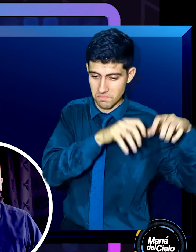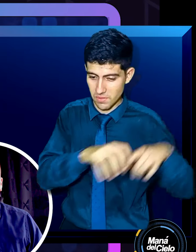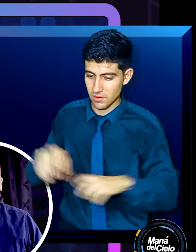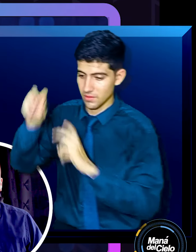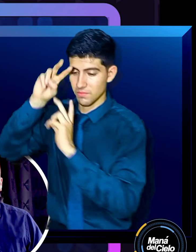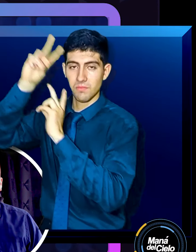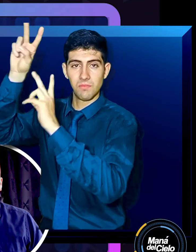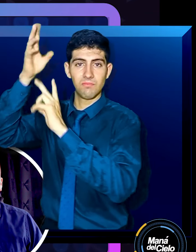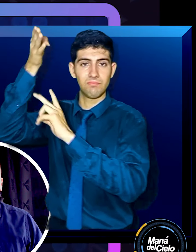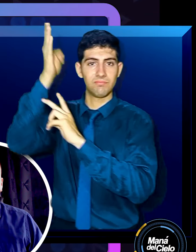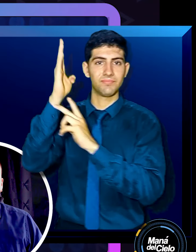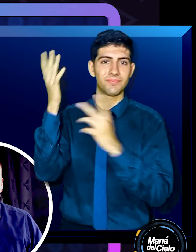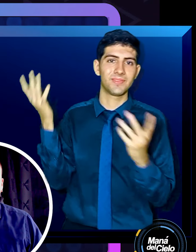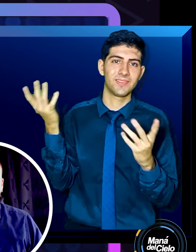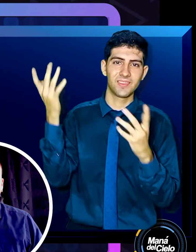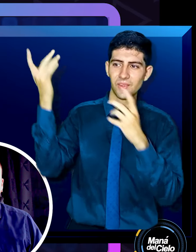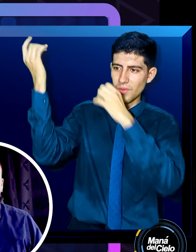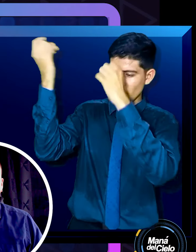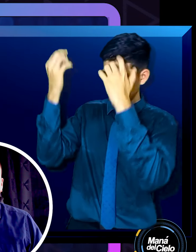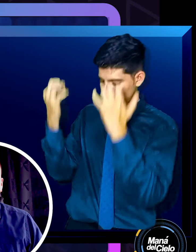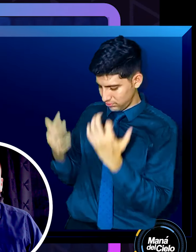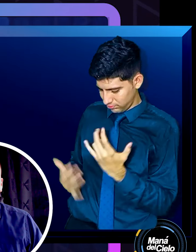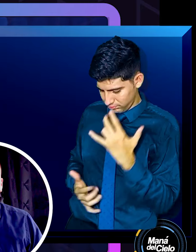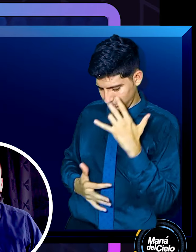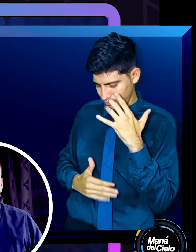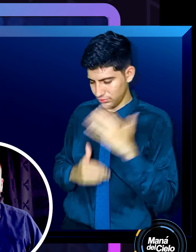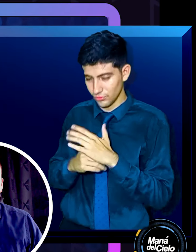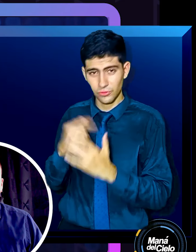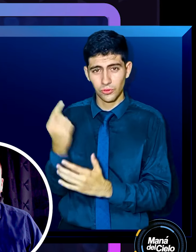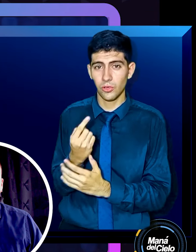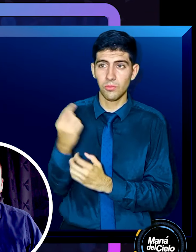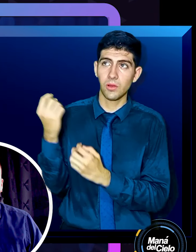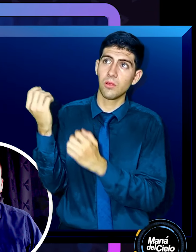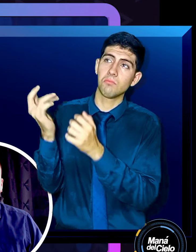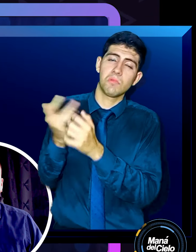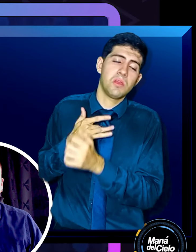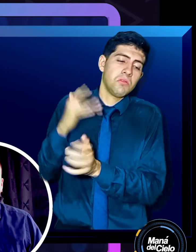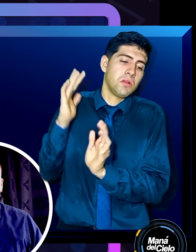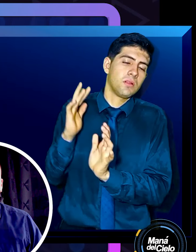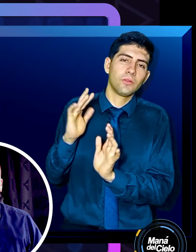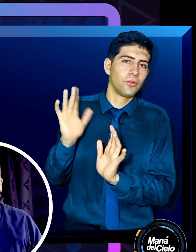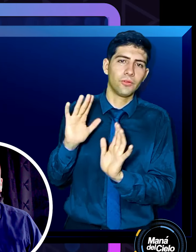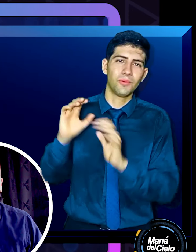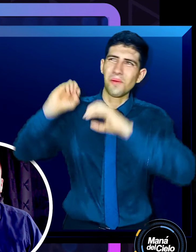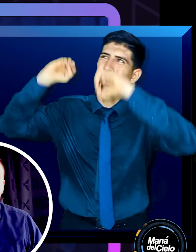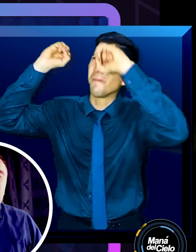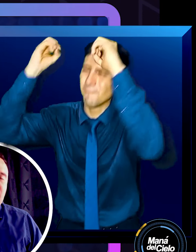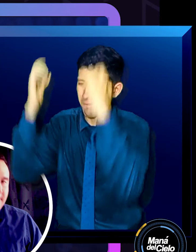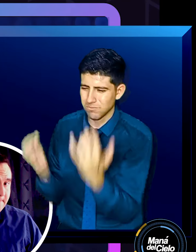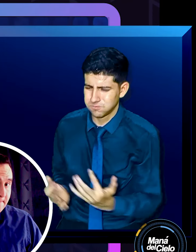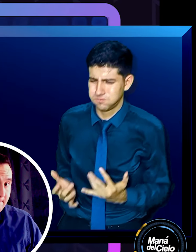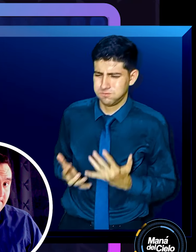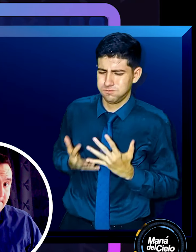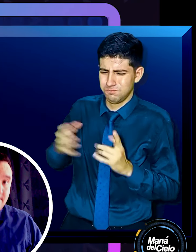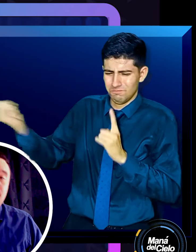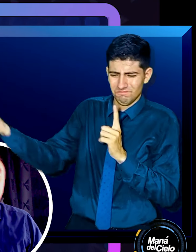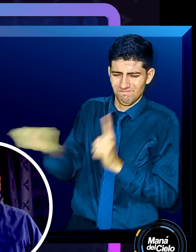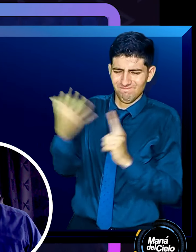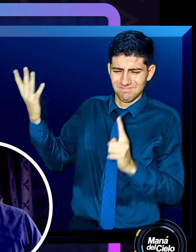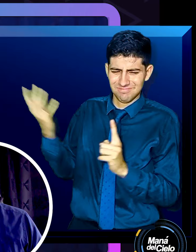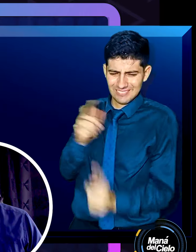Ese río de Dios no te alcanzó solo para mojarte, era para transformarte. Aleluya.